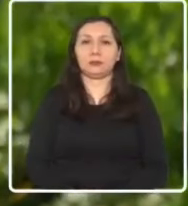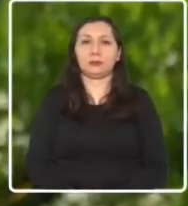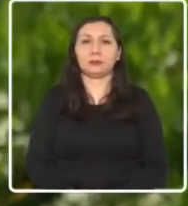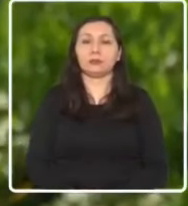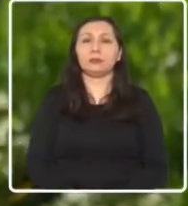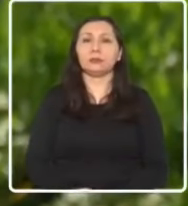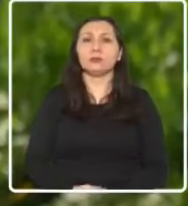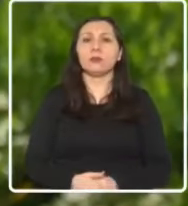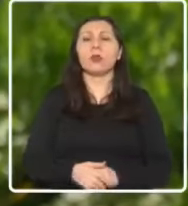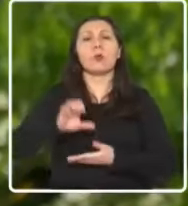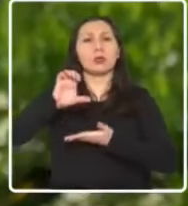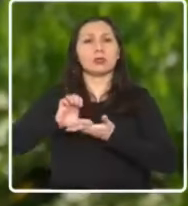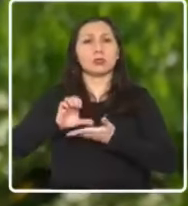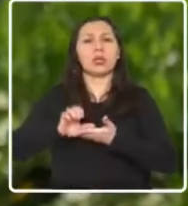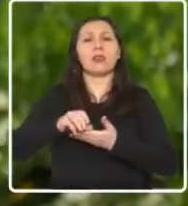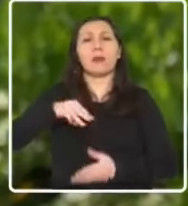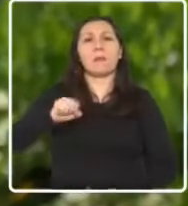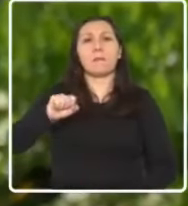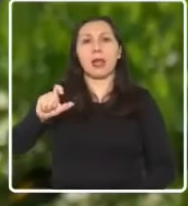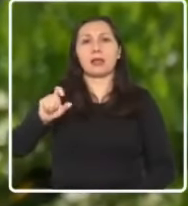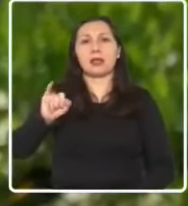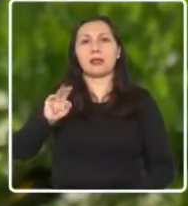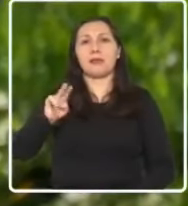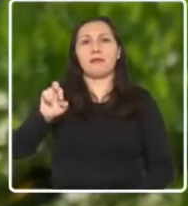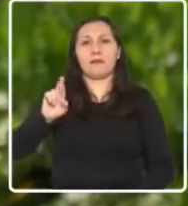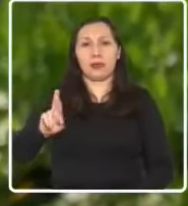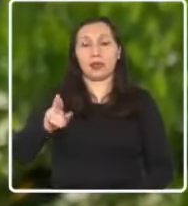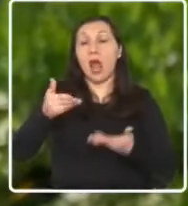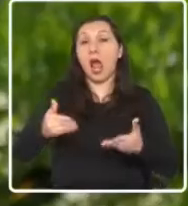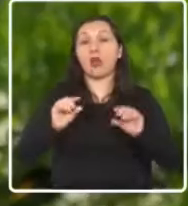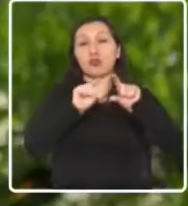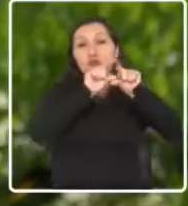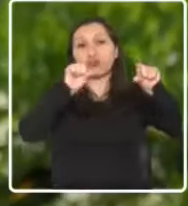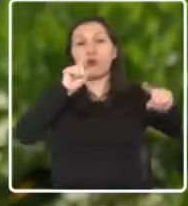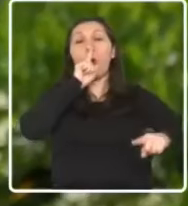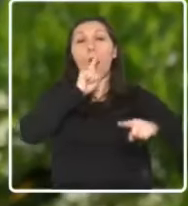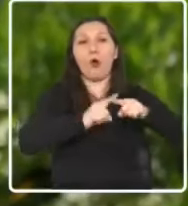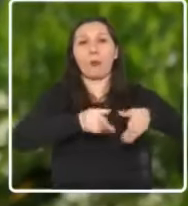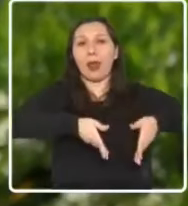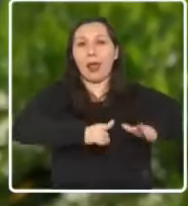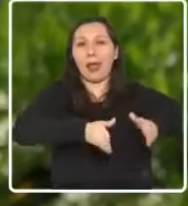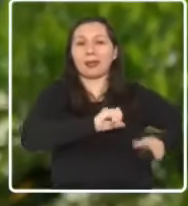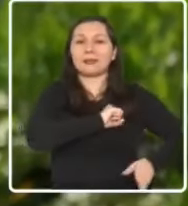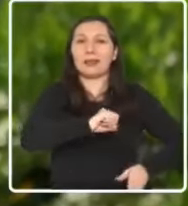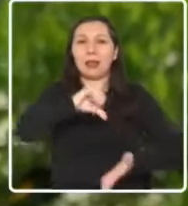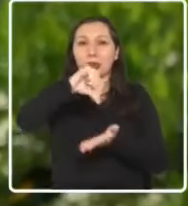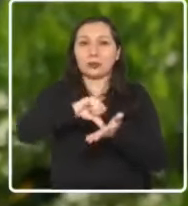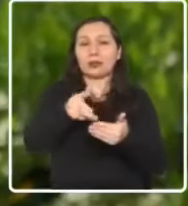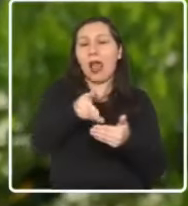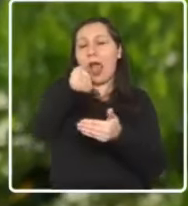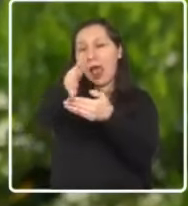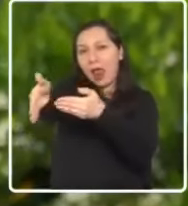un estadista, Enrique MacIver, que hoy día lleva su nombre una de las calles de Santiago Centro, al lado de